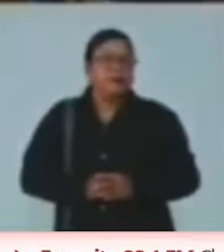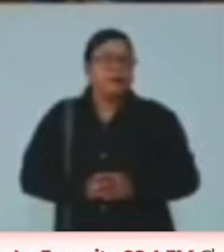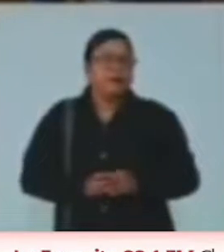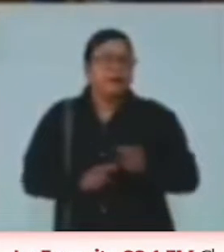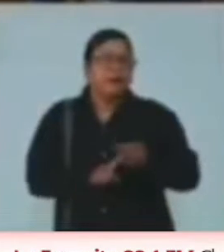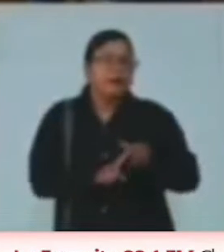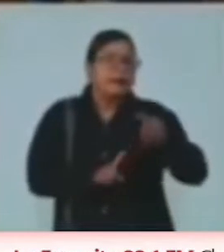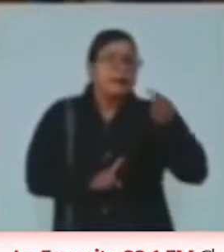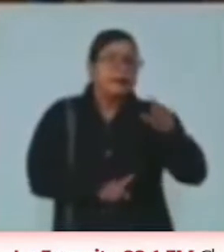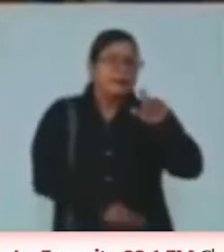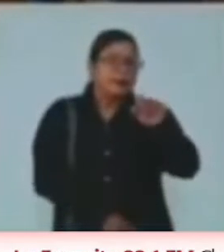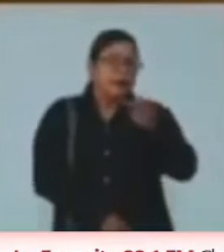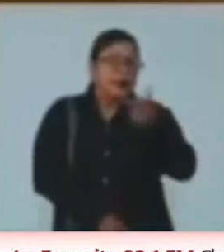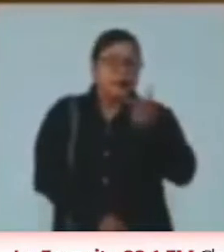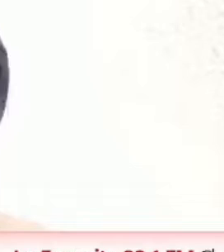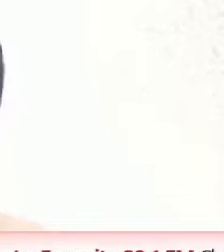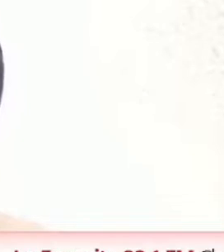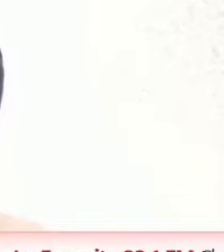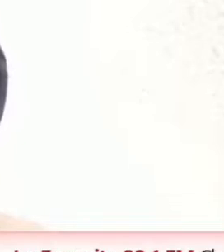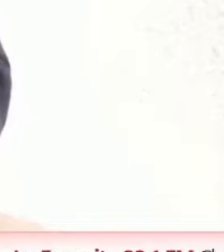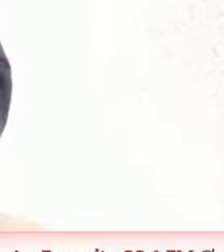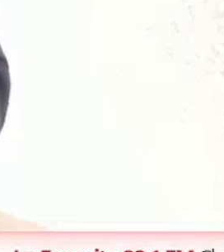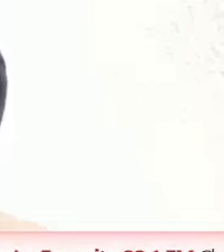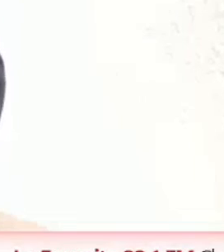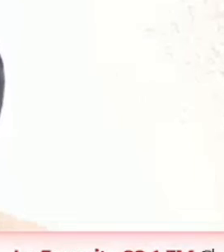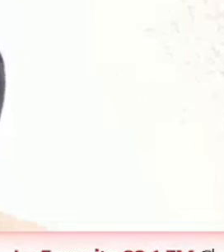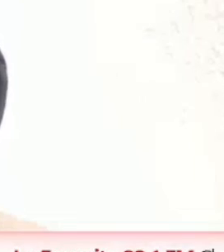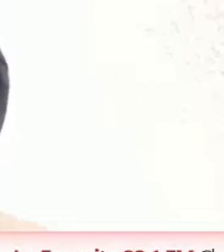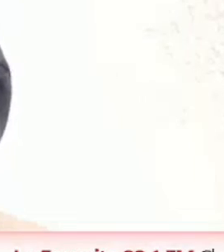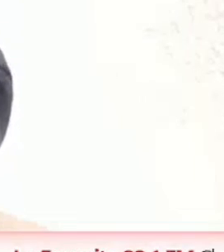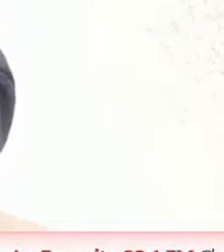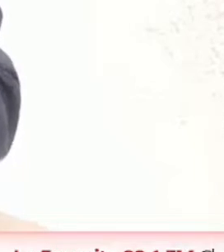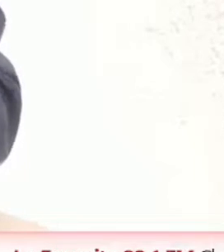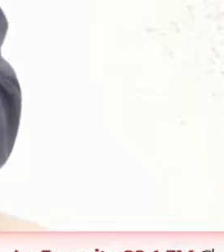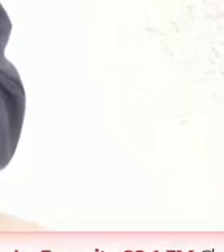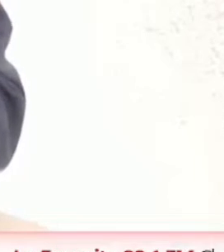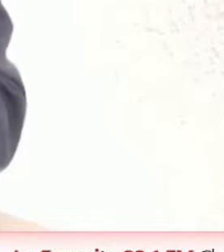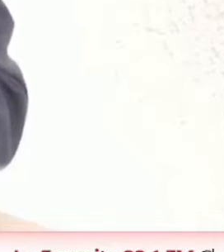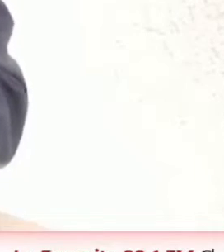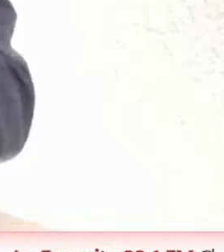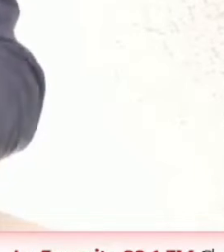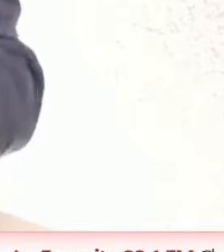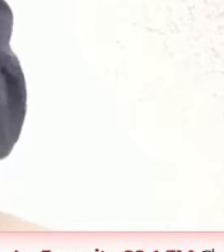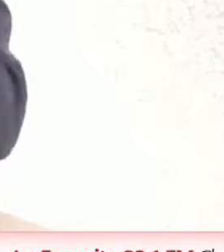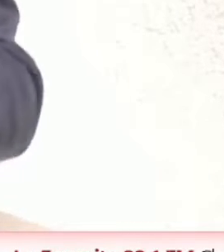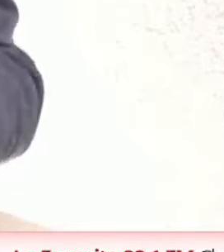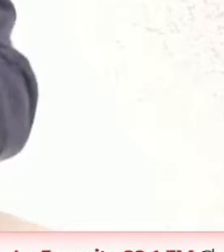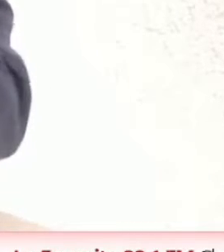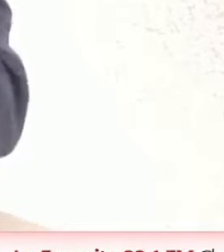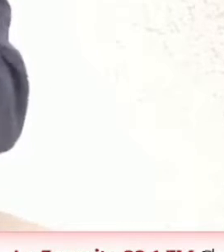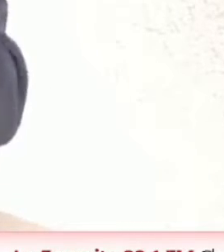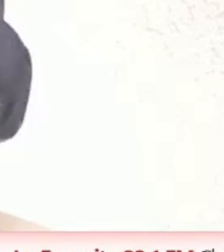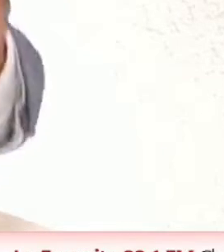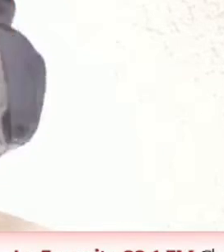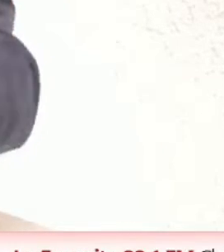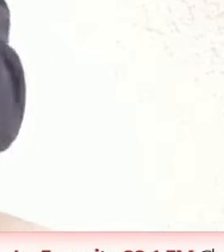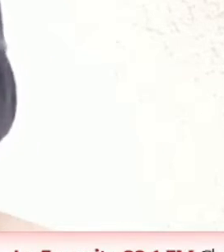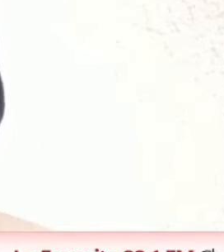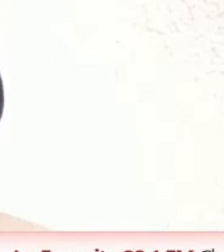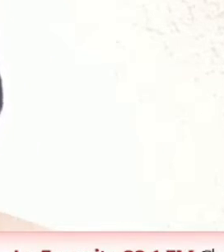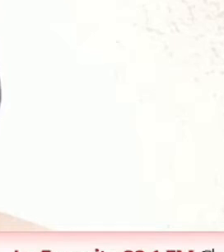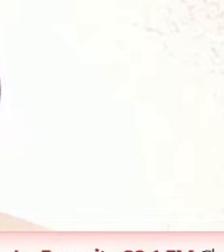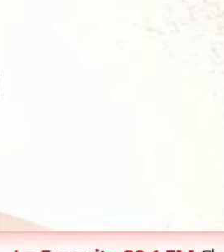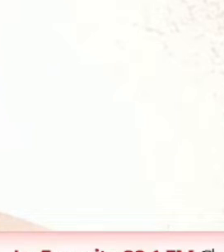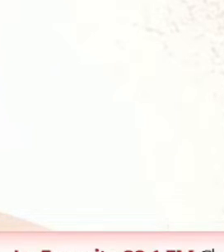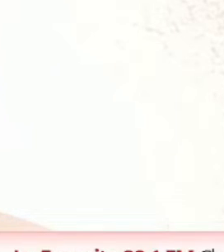dijo el mandatario sobre el incendio en Atatlauca, que usted recordará, nosotros en